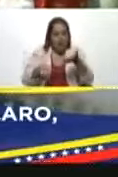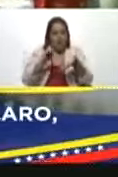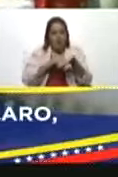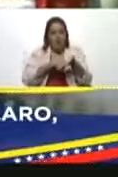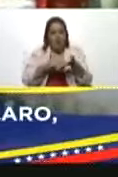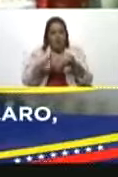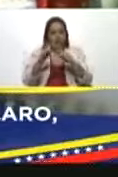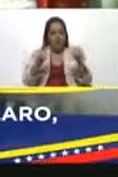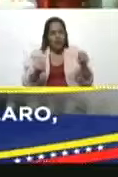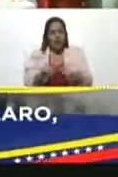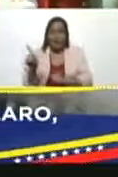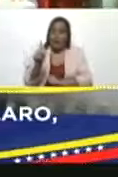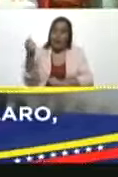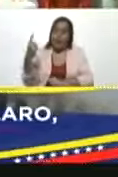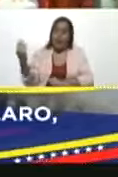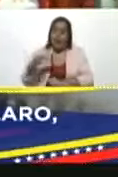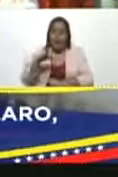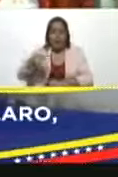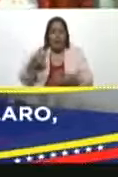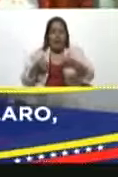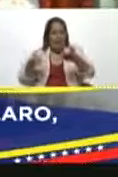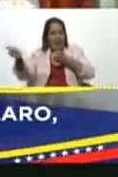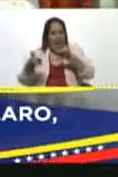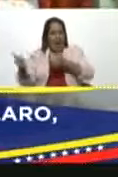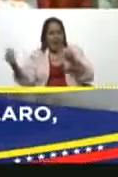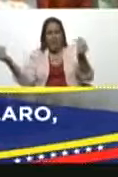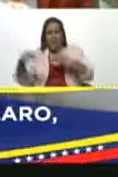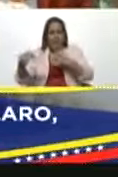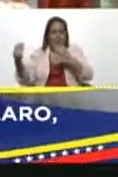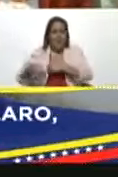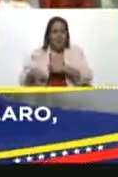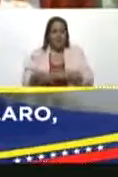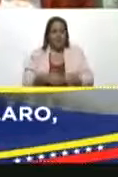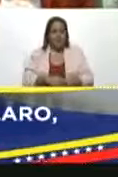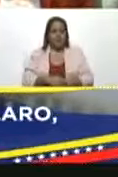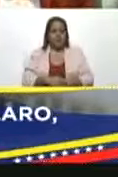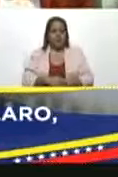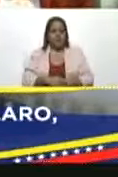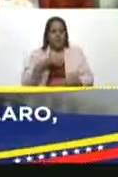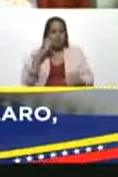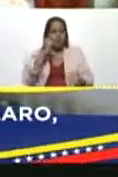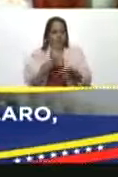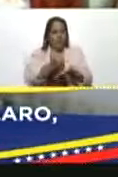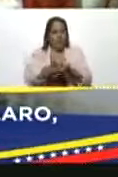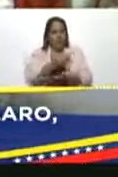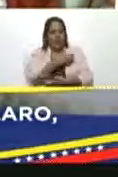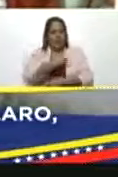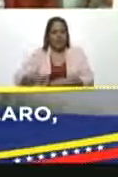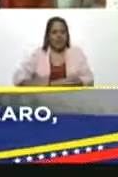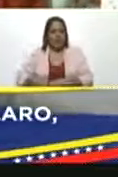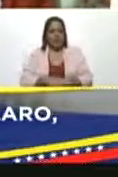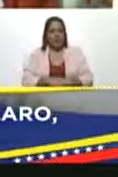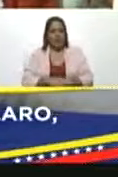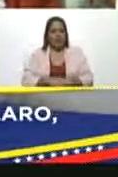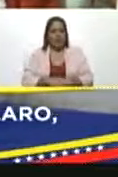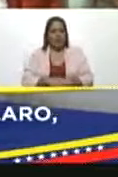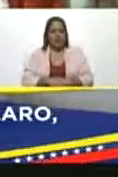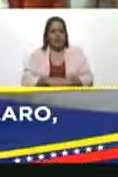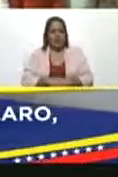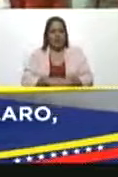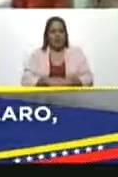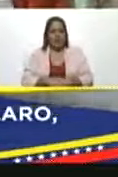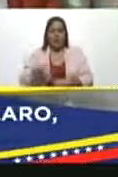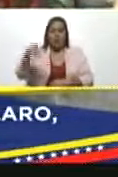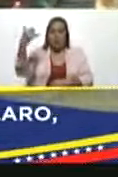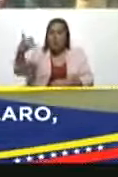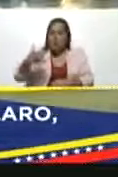comandante. No, ahora es que le falta, lo puede abrir, lo puede abrir mucho más. Fíjese, mi comandante. Tal cual usted un día me llama y me